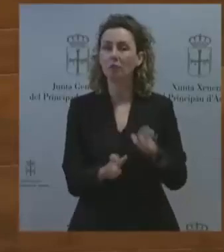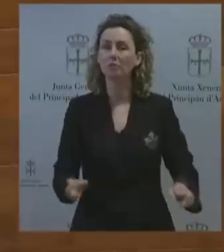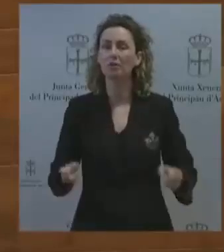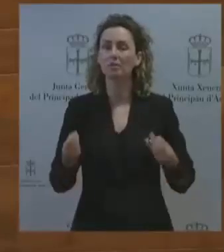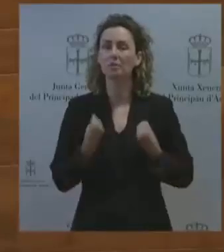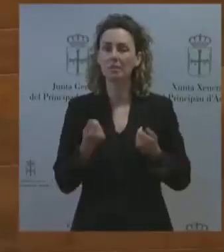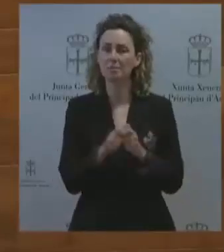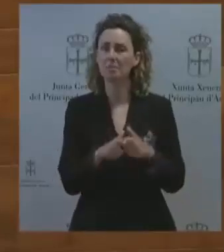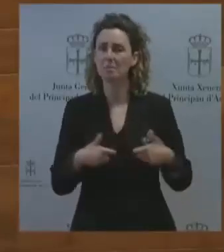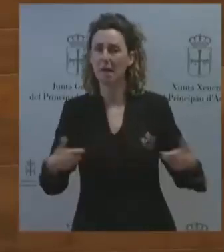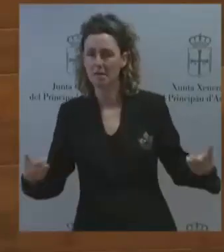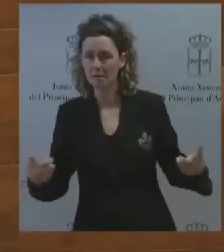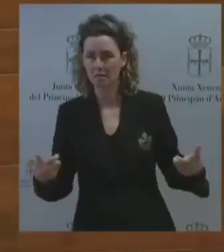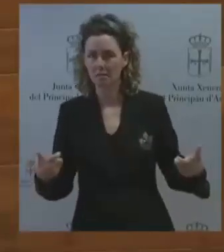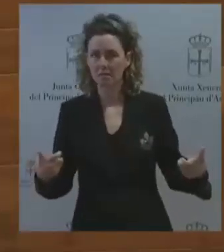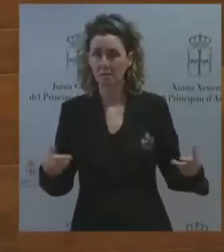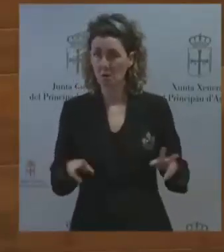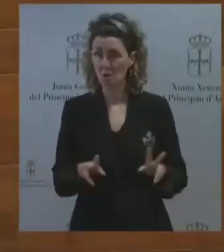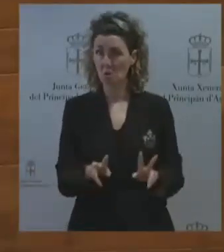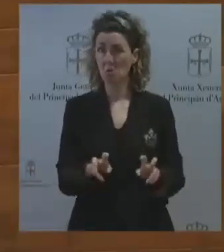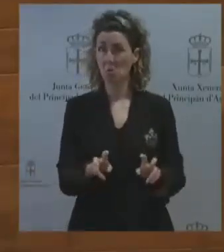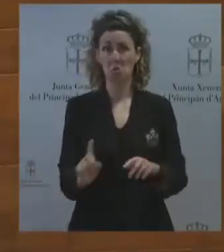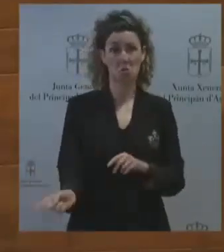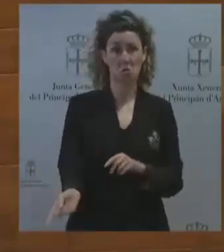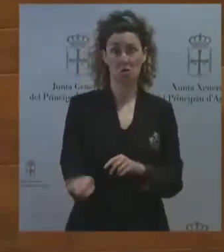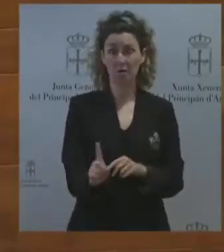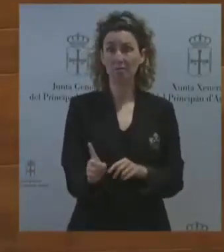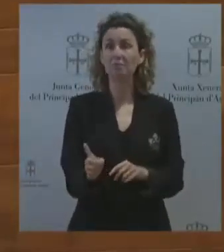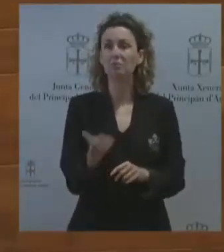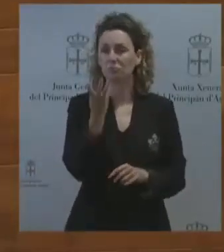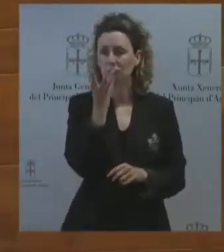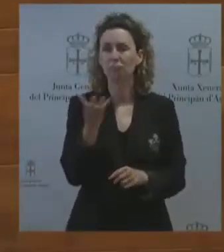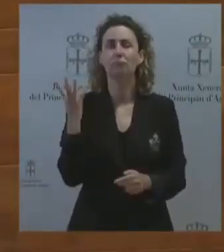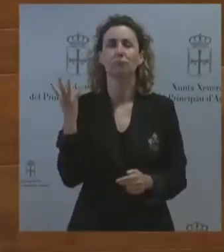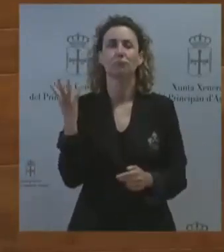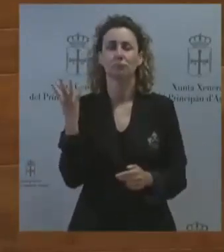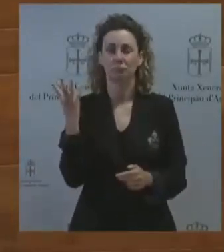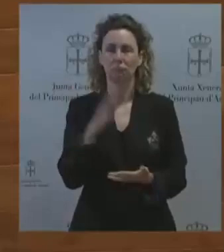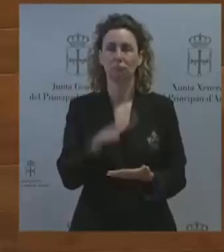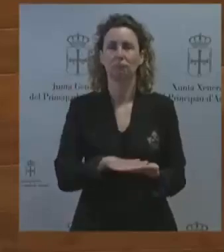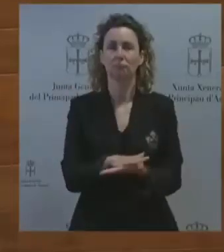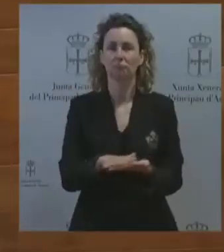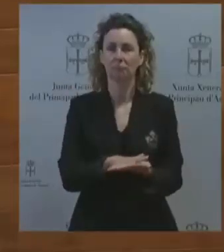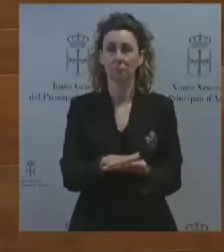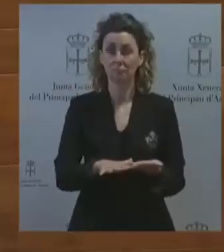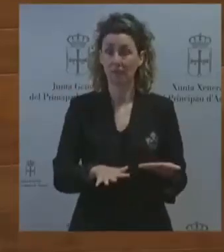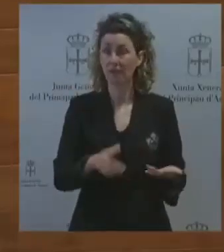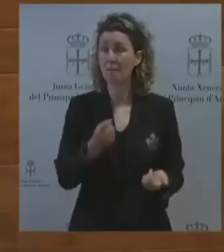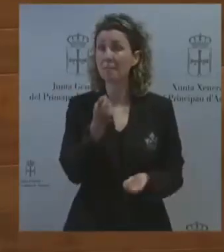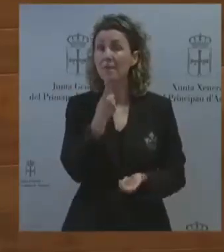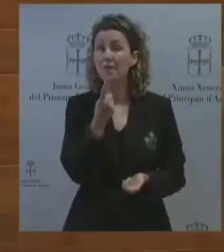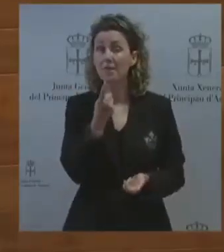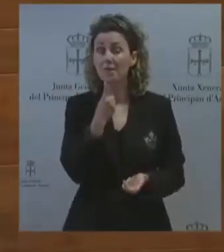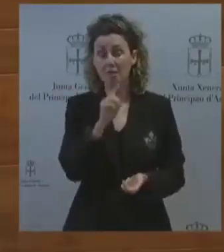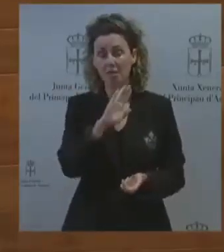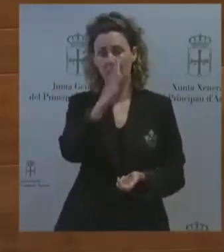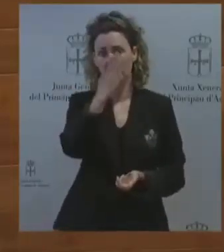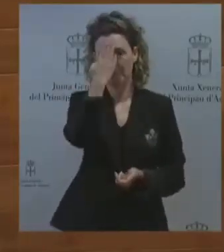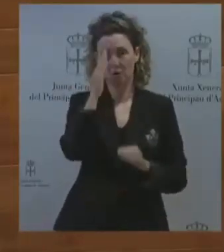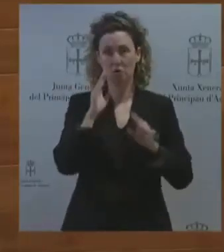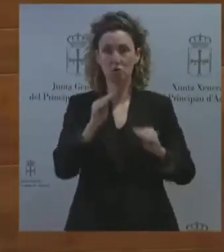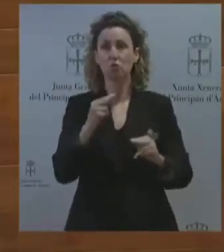porque ya durante la otra legislatura, a pesar de que reconocía que se trataba del eje principal de todas sus políticas, ustedes lo dejaron para el